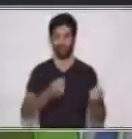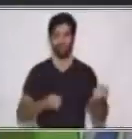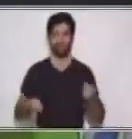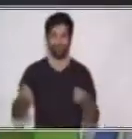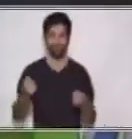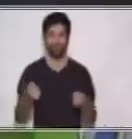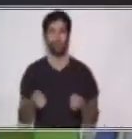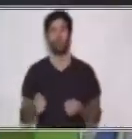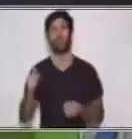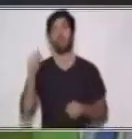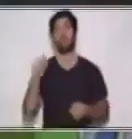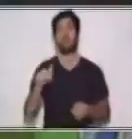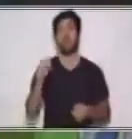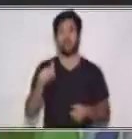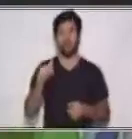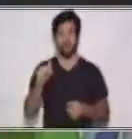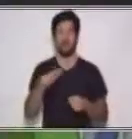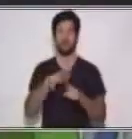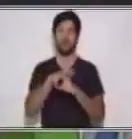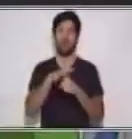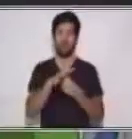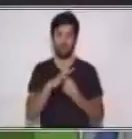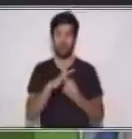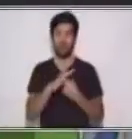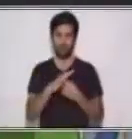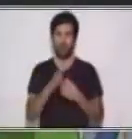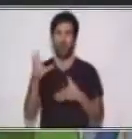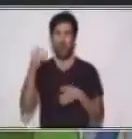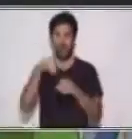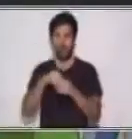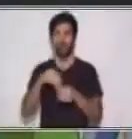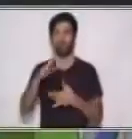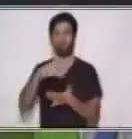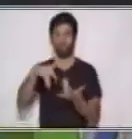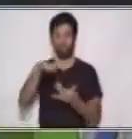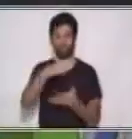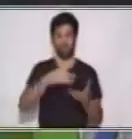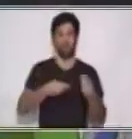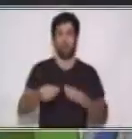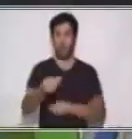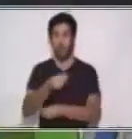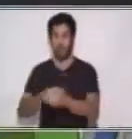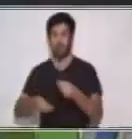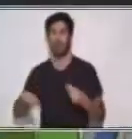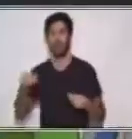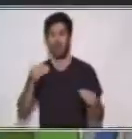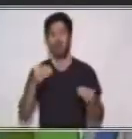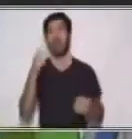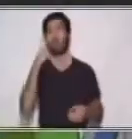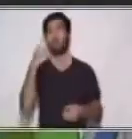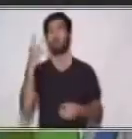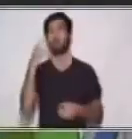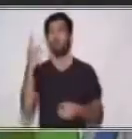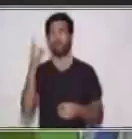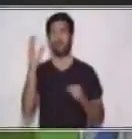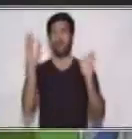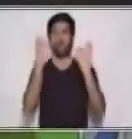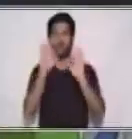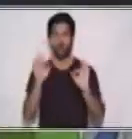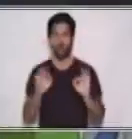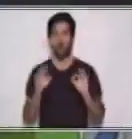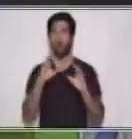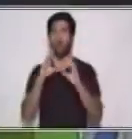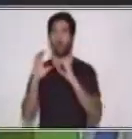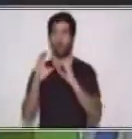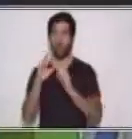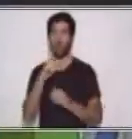pues al tener esta situación dentro de su civilización buscan la forma de comunicarse de manera efectiva y